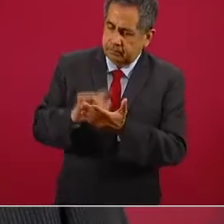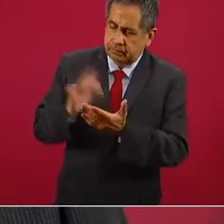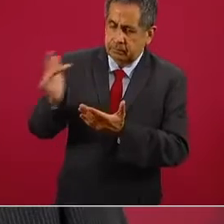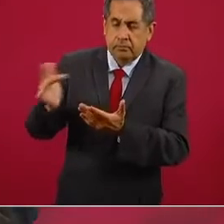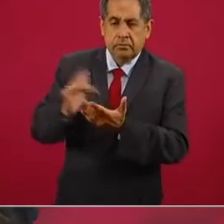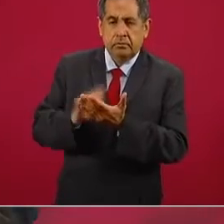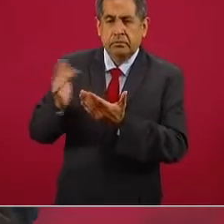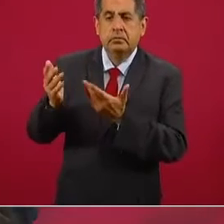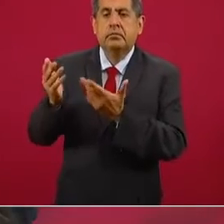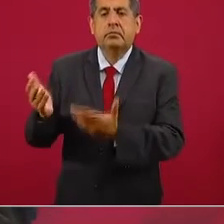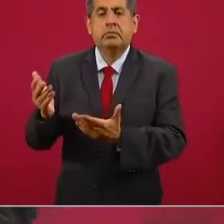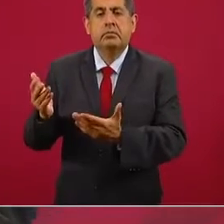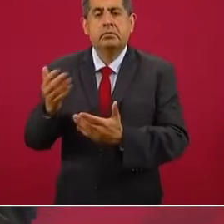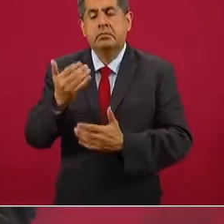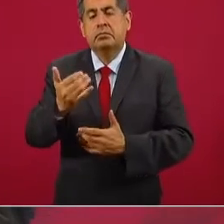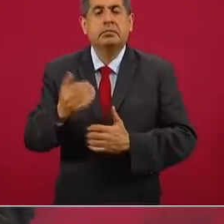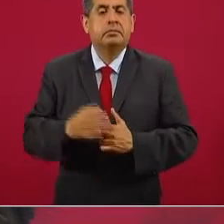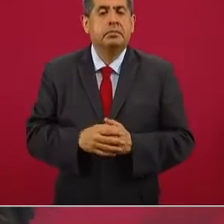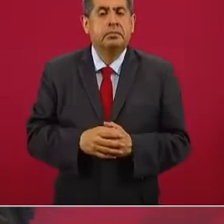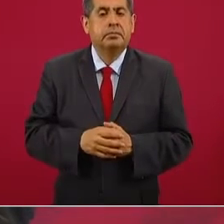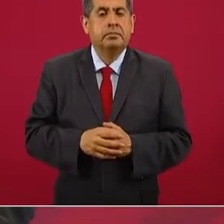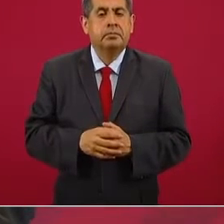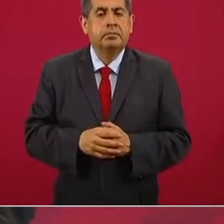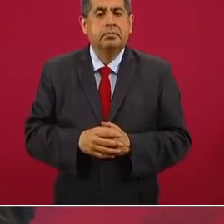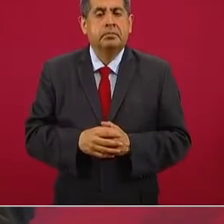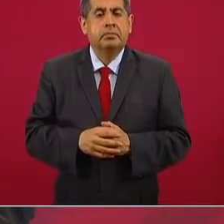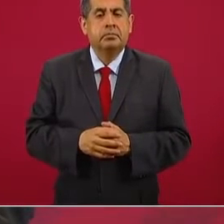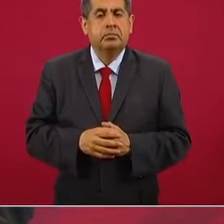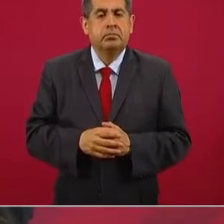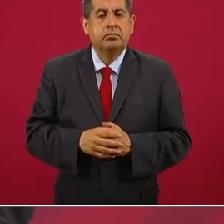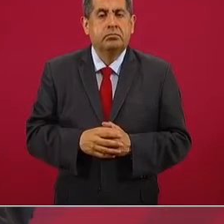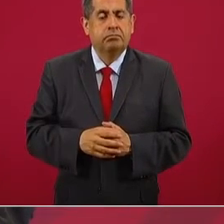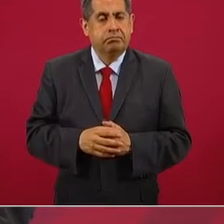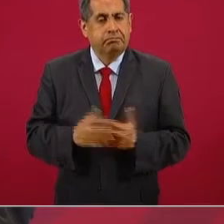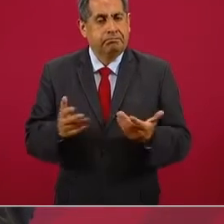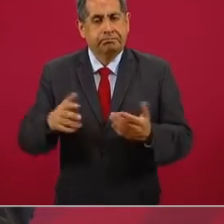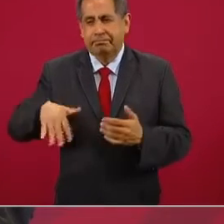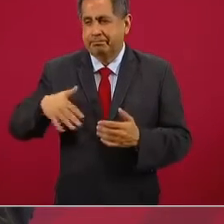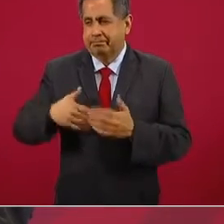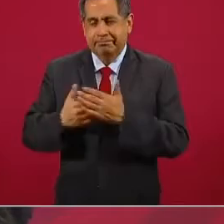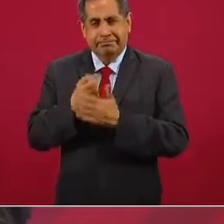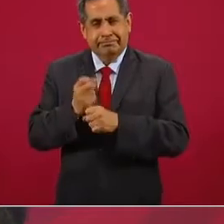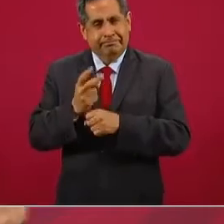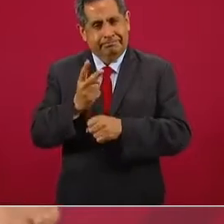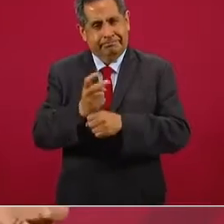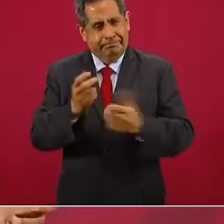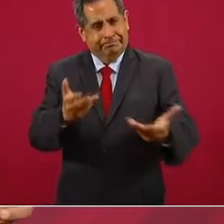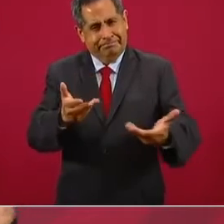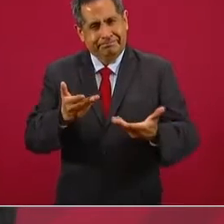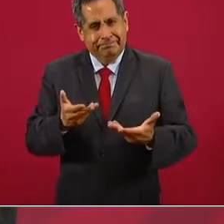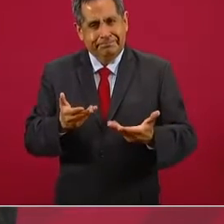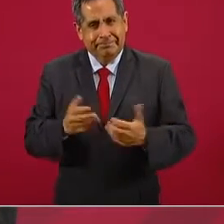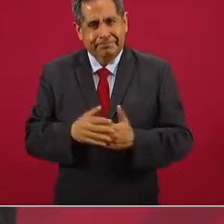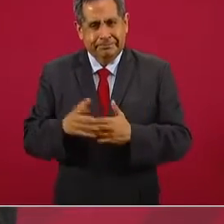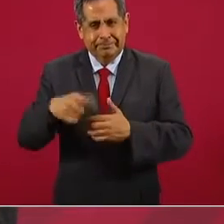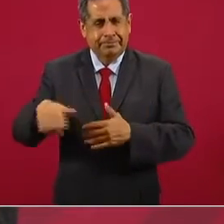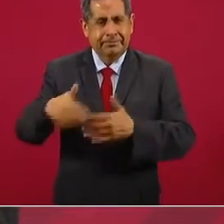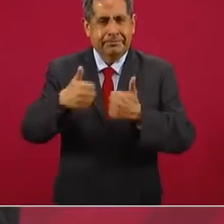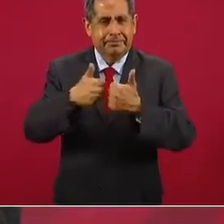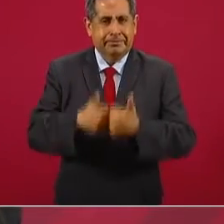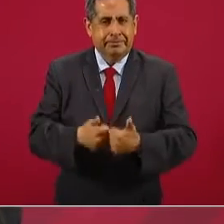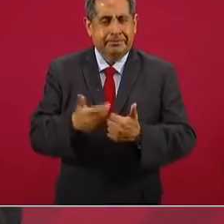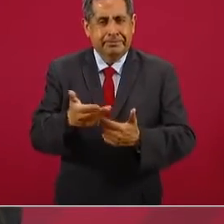gracias y les invitamos, como dijimos al principio, que se queden